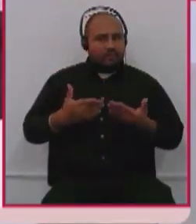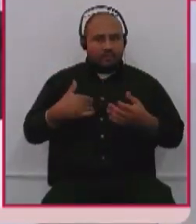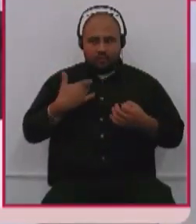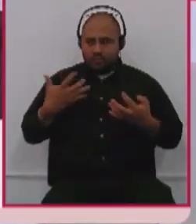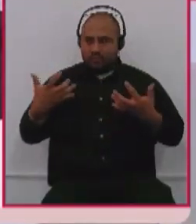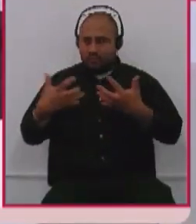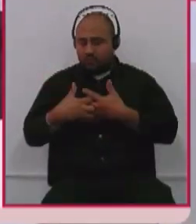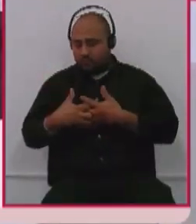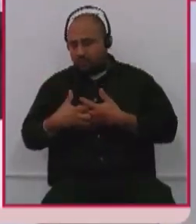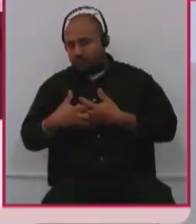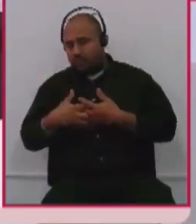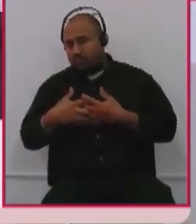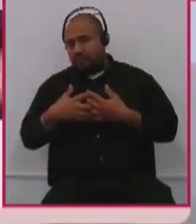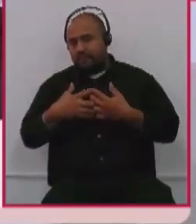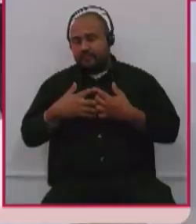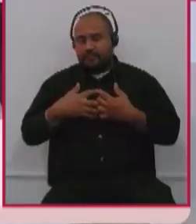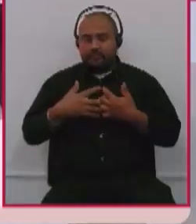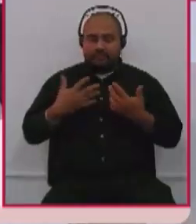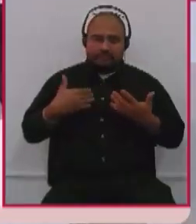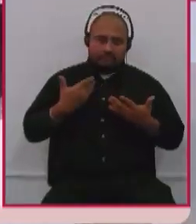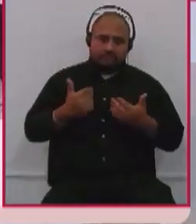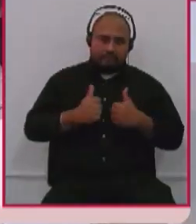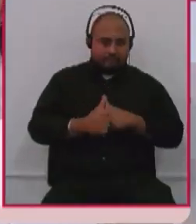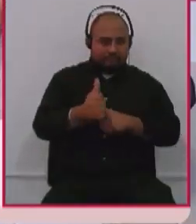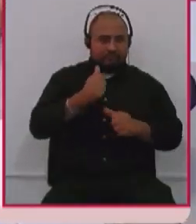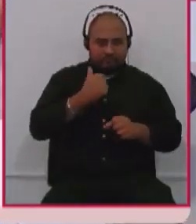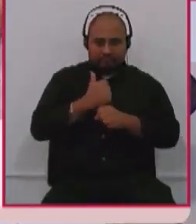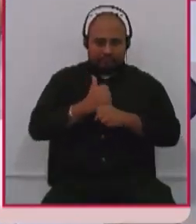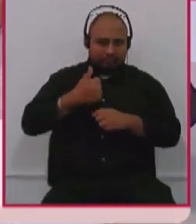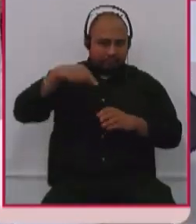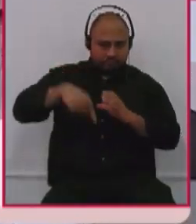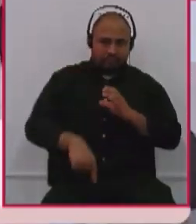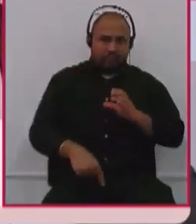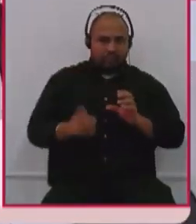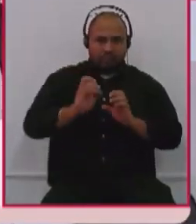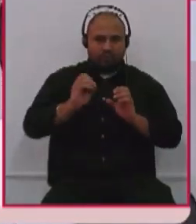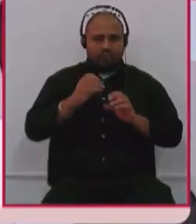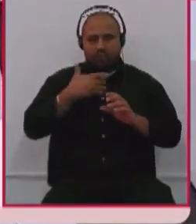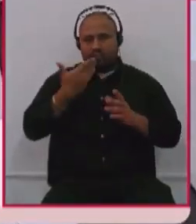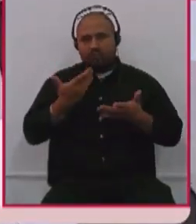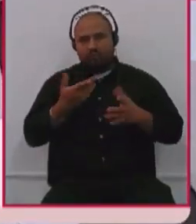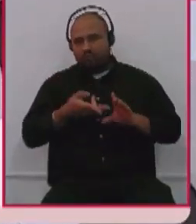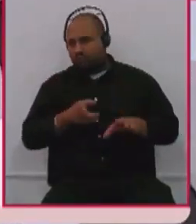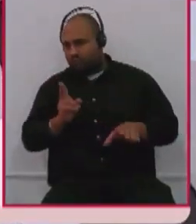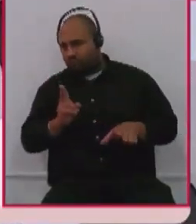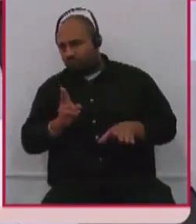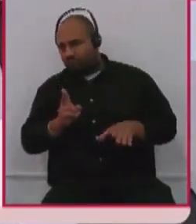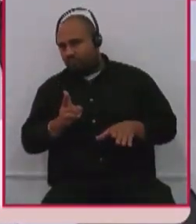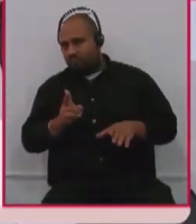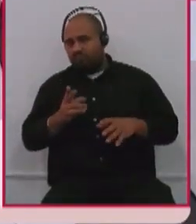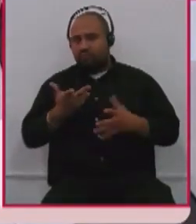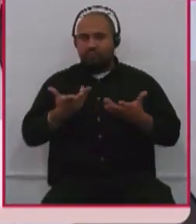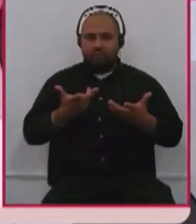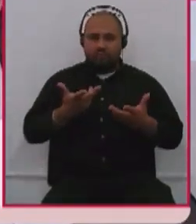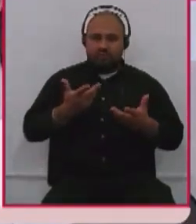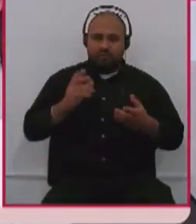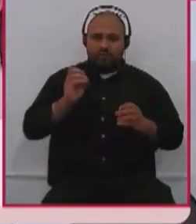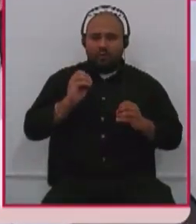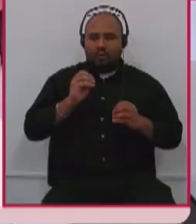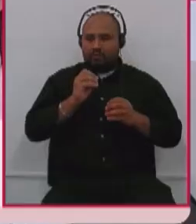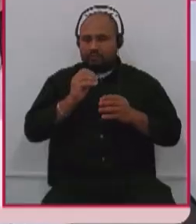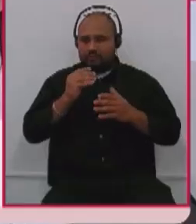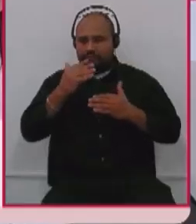para ver si vale la pena seguir perforando o de repente prefiero simplemente hacer un remanejo